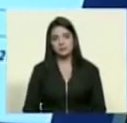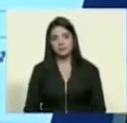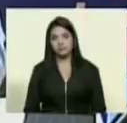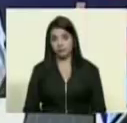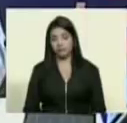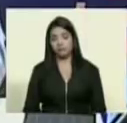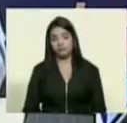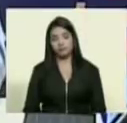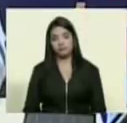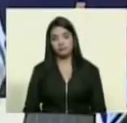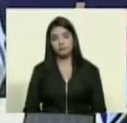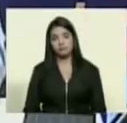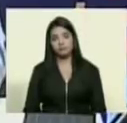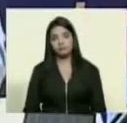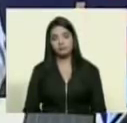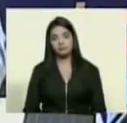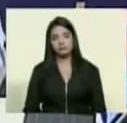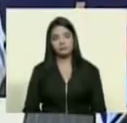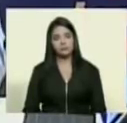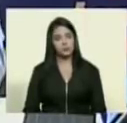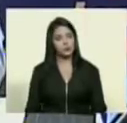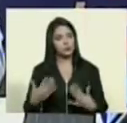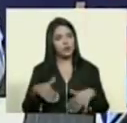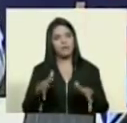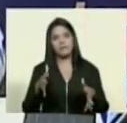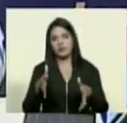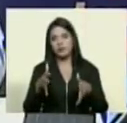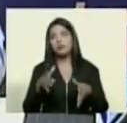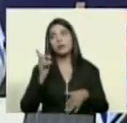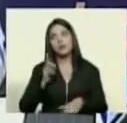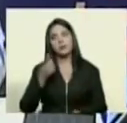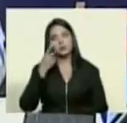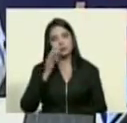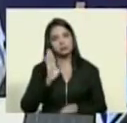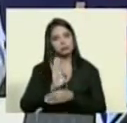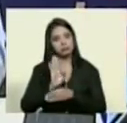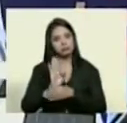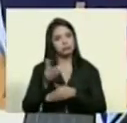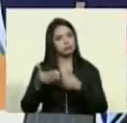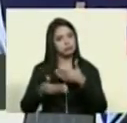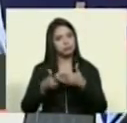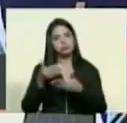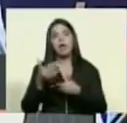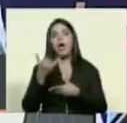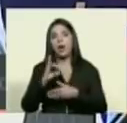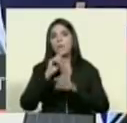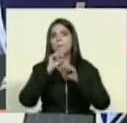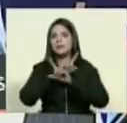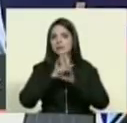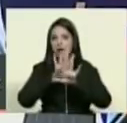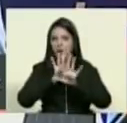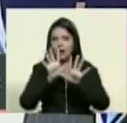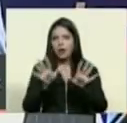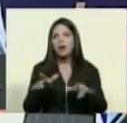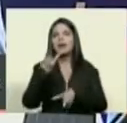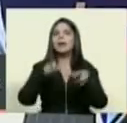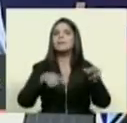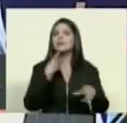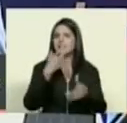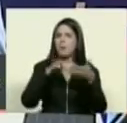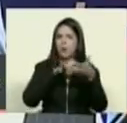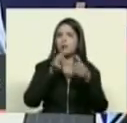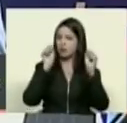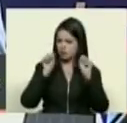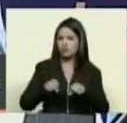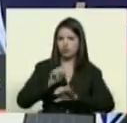Así de tremenda es la victoria, que tenemos que saber administrar muy bien. Hay un mensaje claro. La gente dice, ¿problemas? Claro